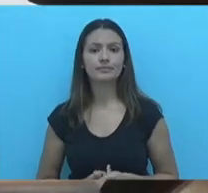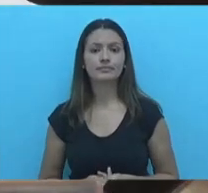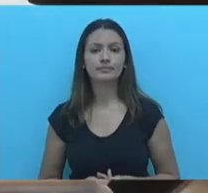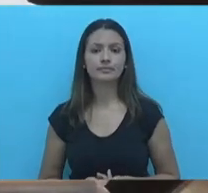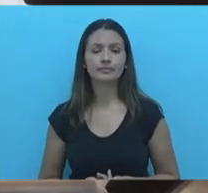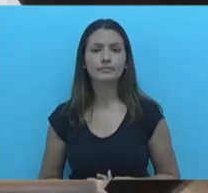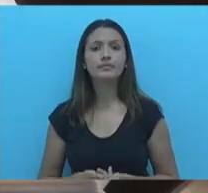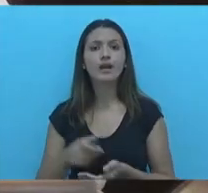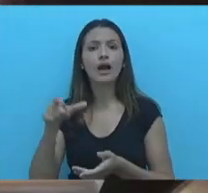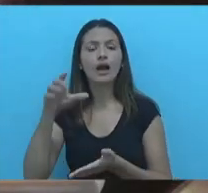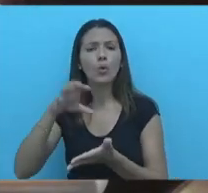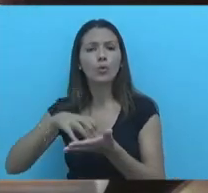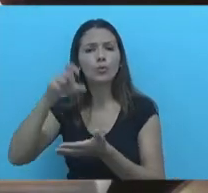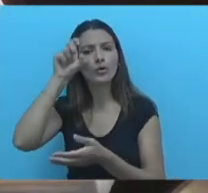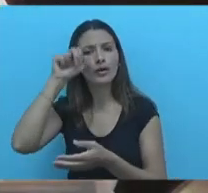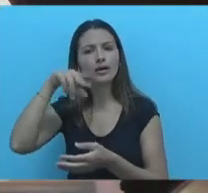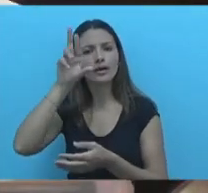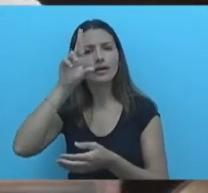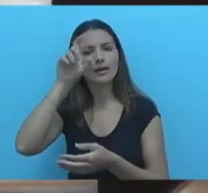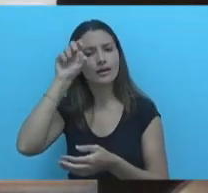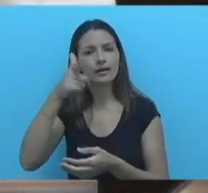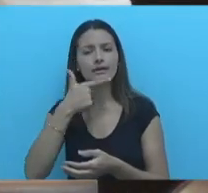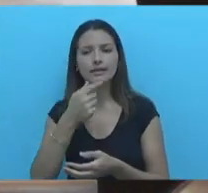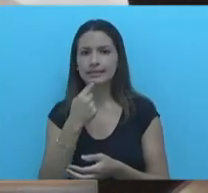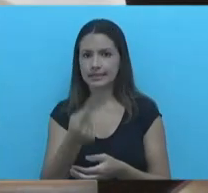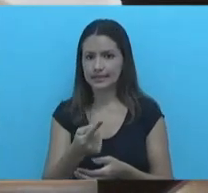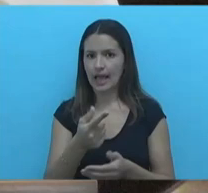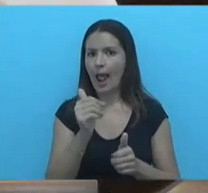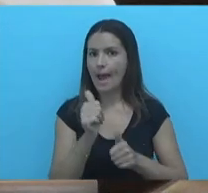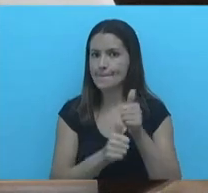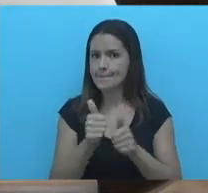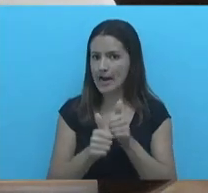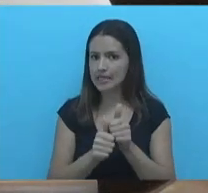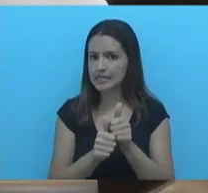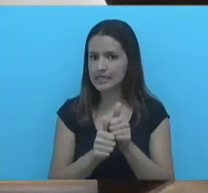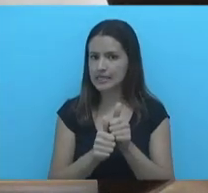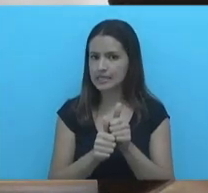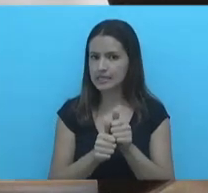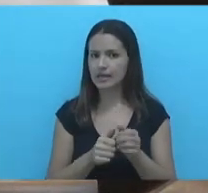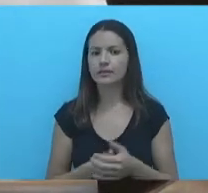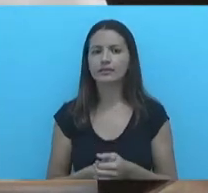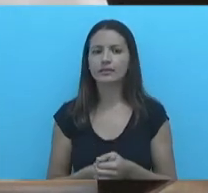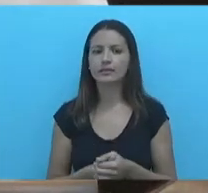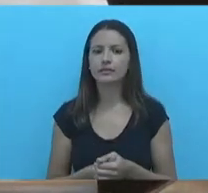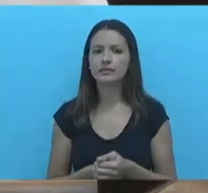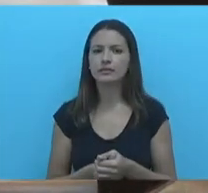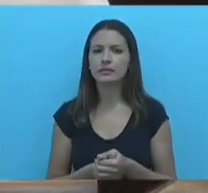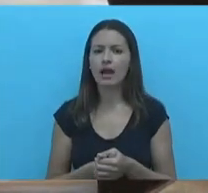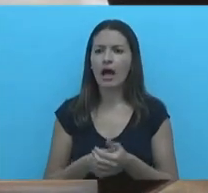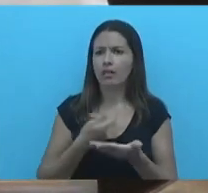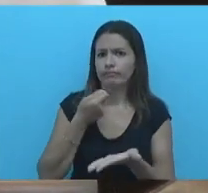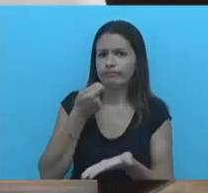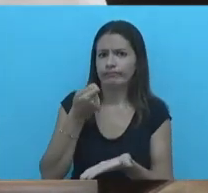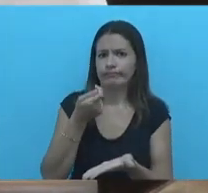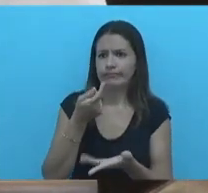Dice el ENRES que el prestador no acredita plenamente en sus costos que sus costos sean el resultado